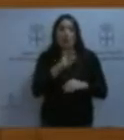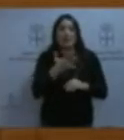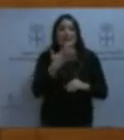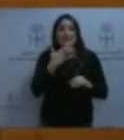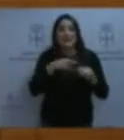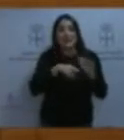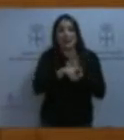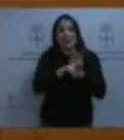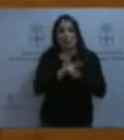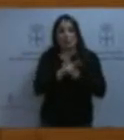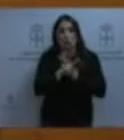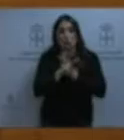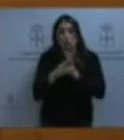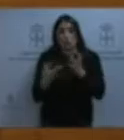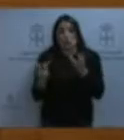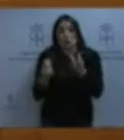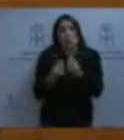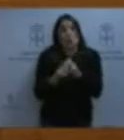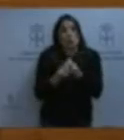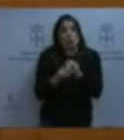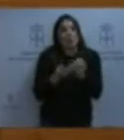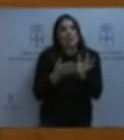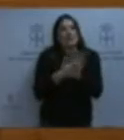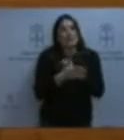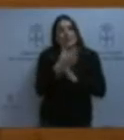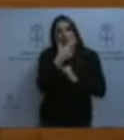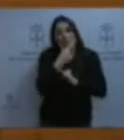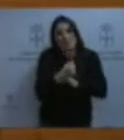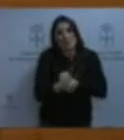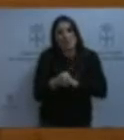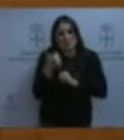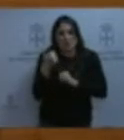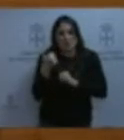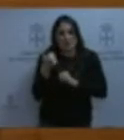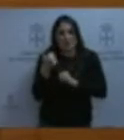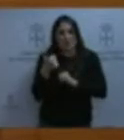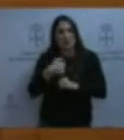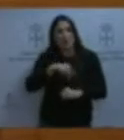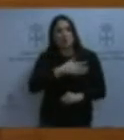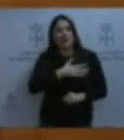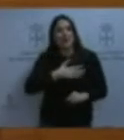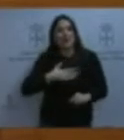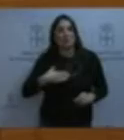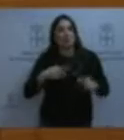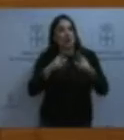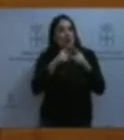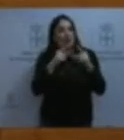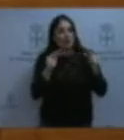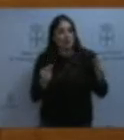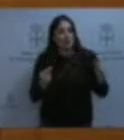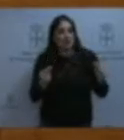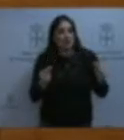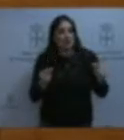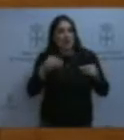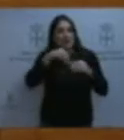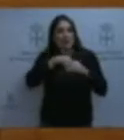se suman, hacen que sea más fácil para todos, y queremos que Asturias aparezca en los